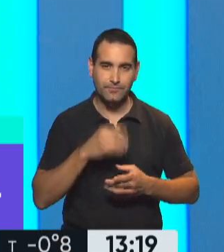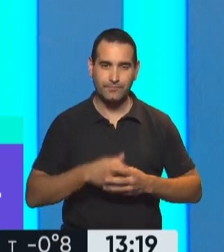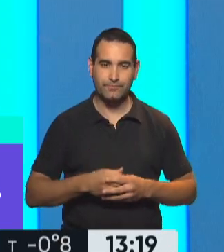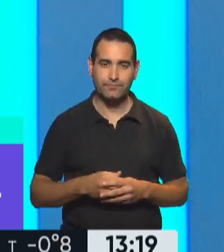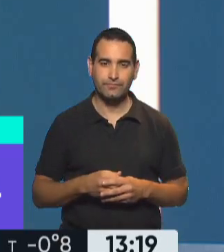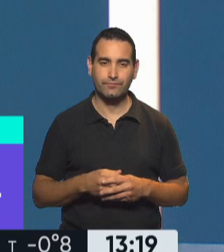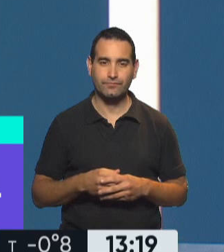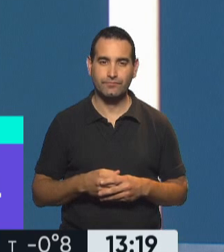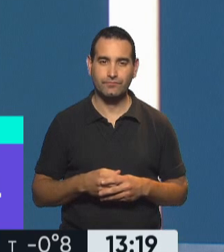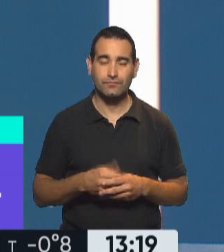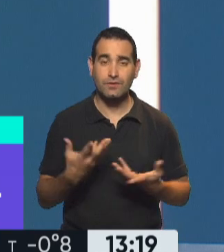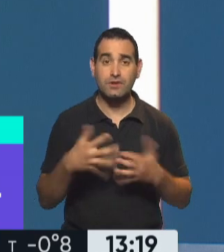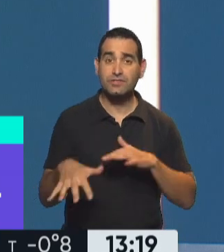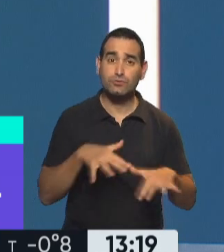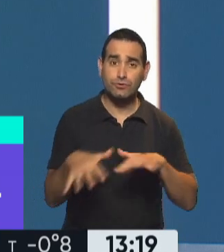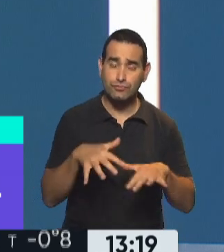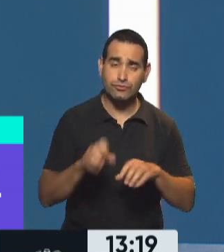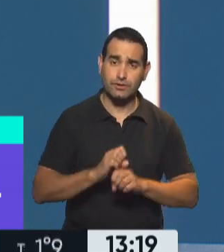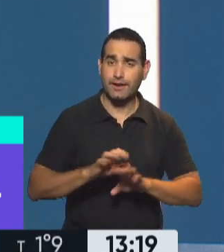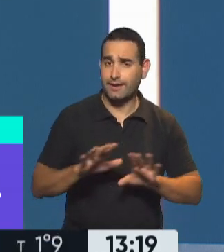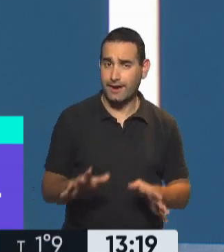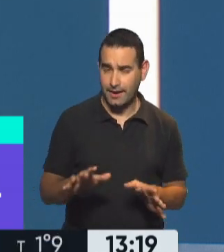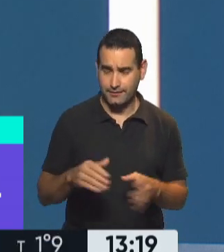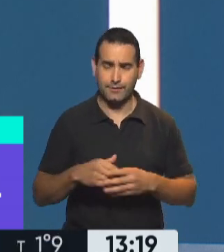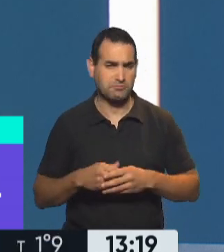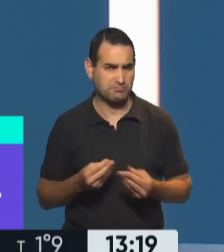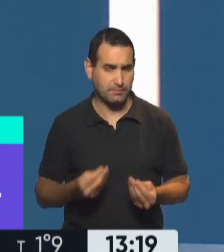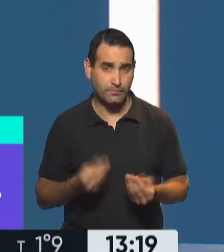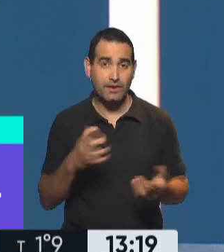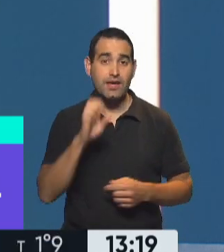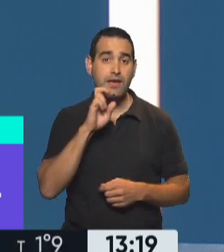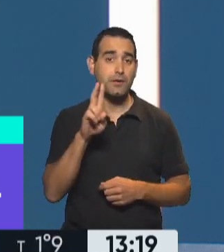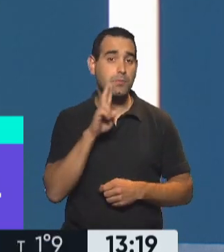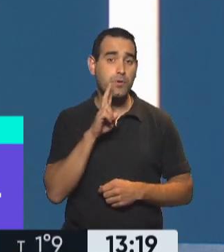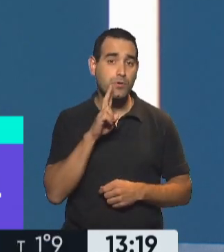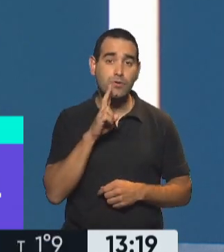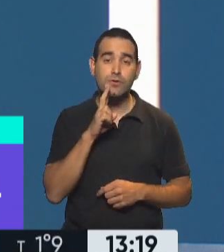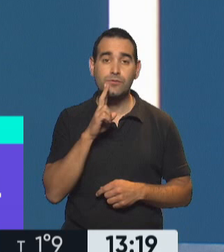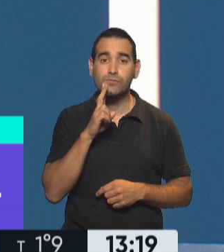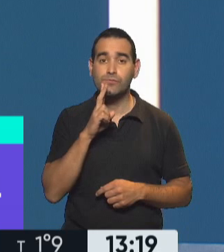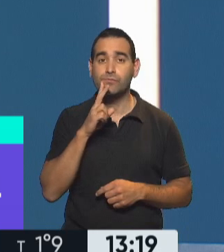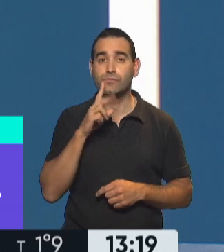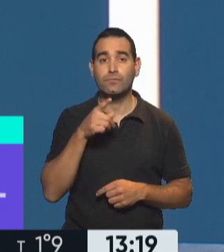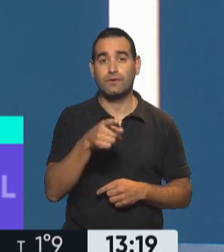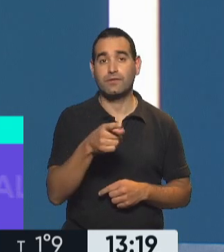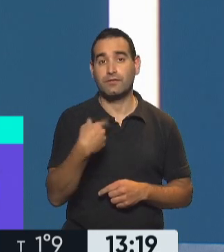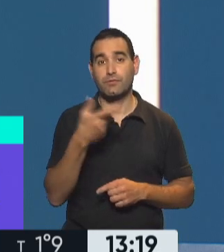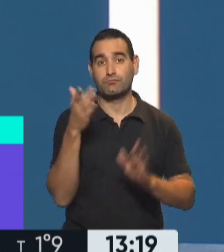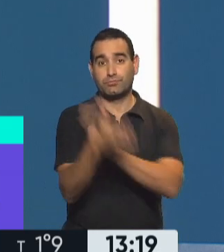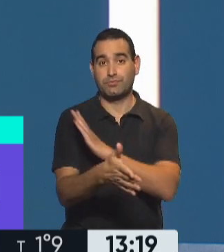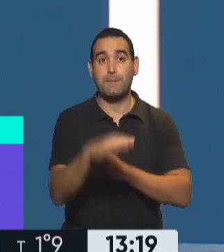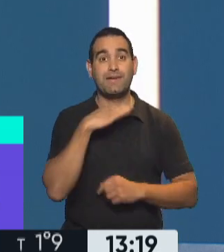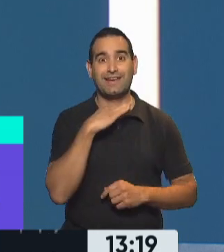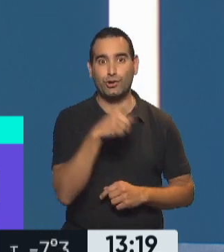Morales. Decíamos, Raúl, una situación extremadamente grave. Recordemos que Evo Morales tiene que radicarse en México